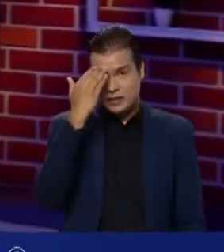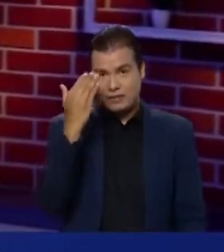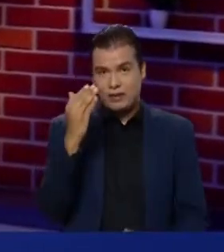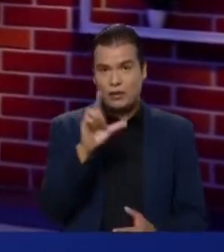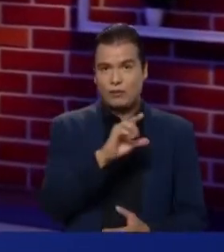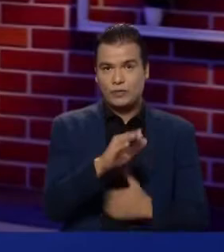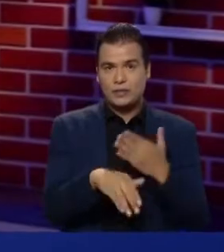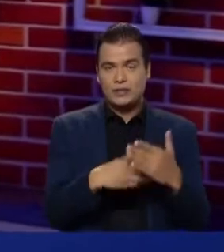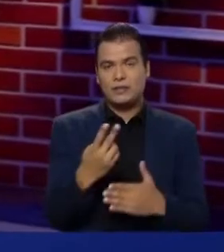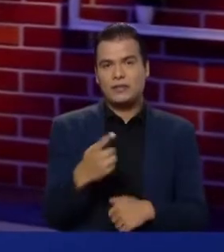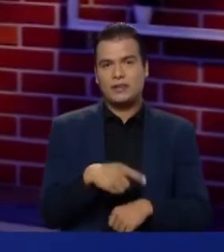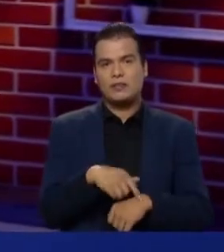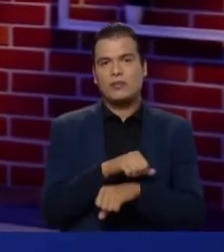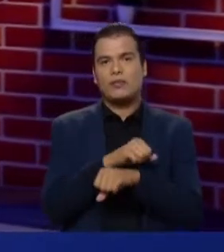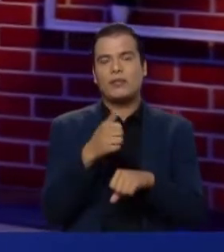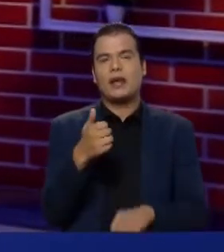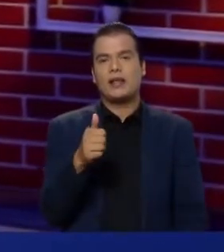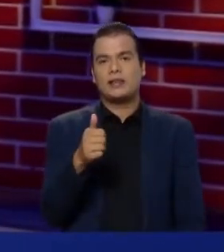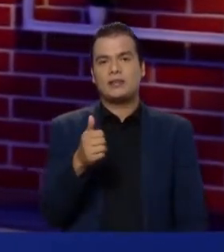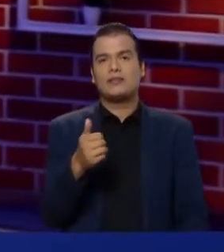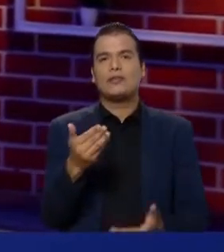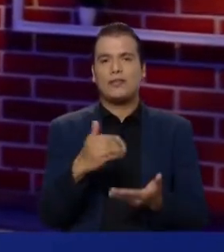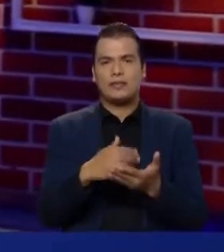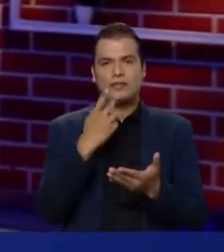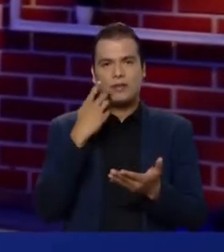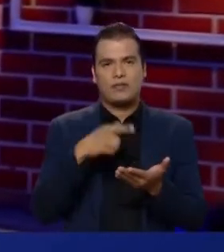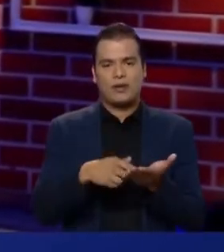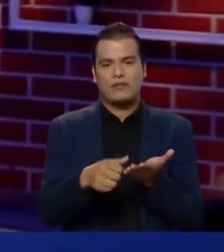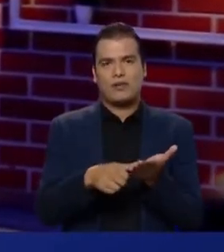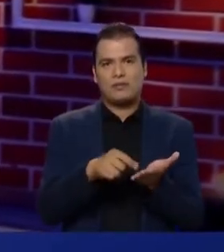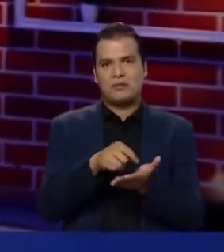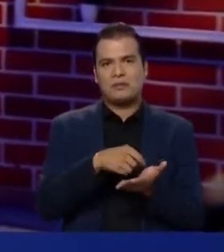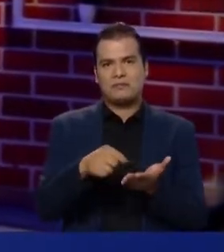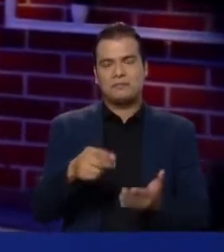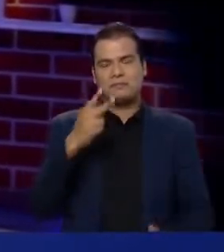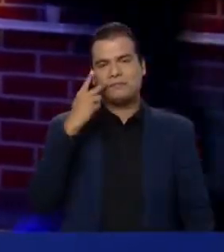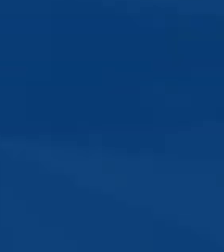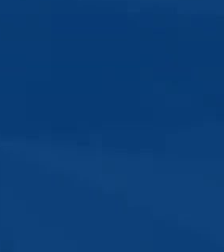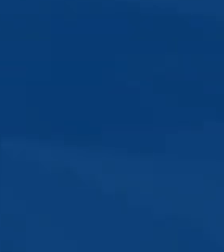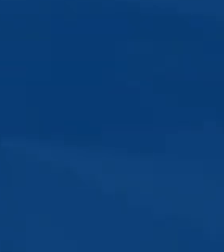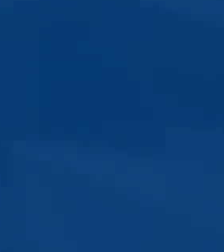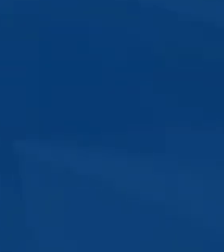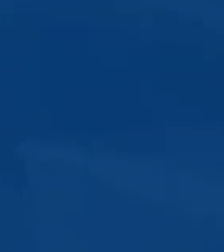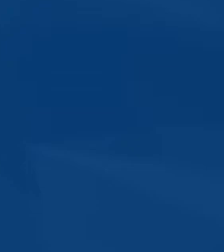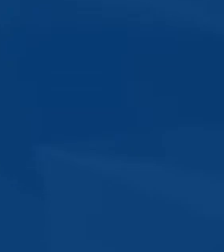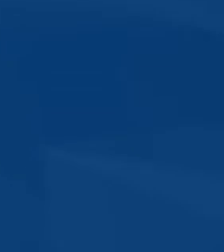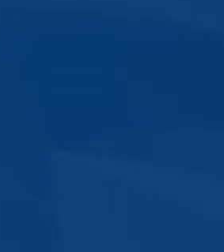de lunes a viernes a partir de las 10 de la mañana ustedes tienen una cita para ponerlos al día con todo.